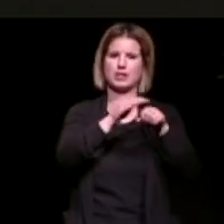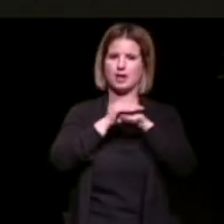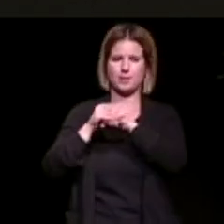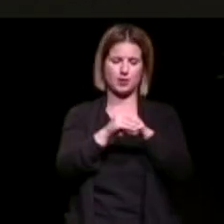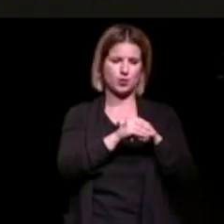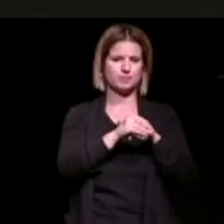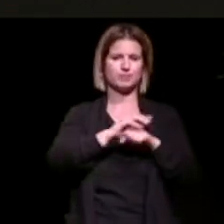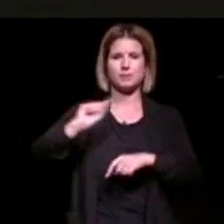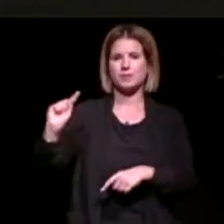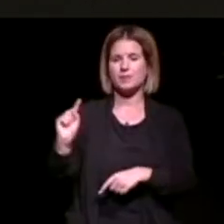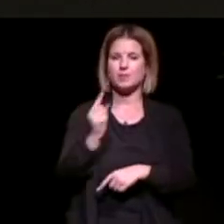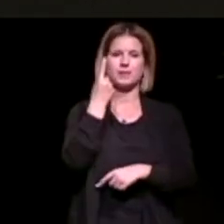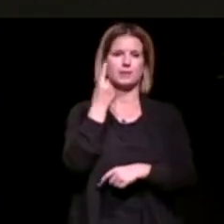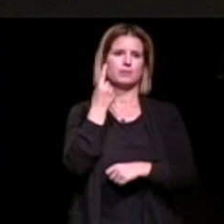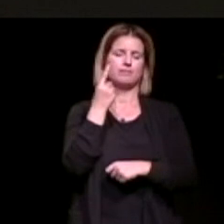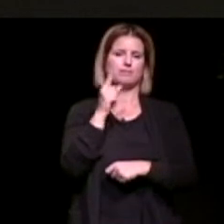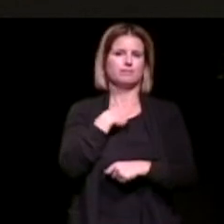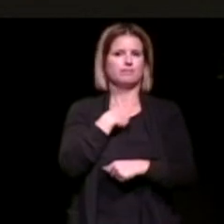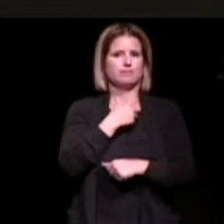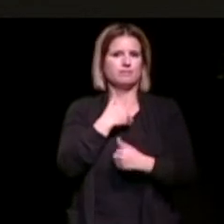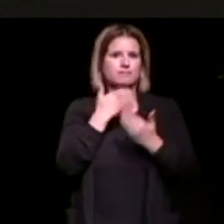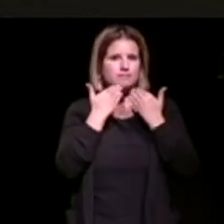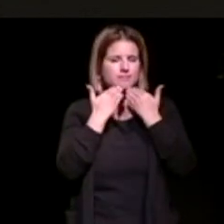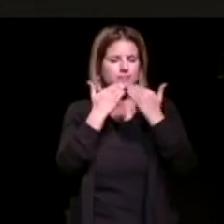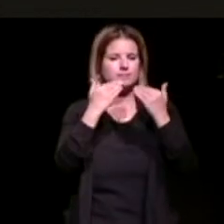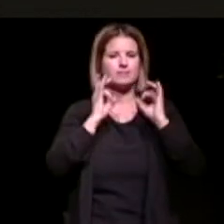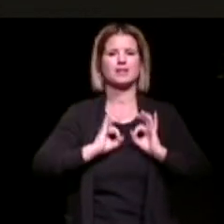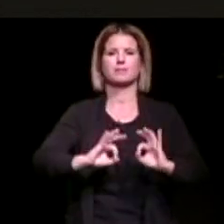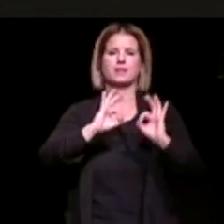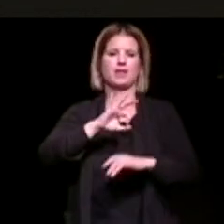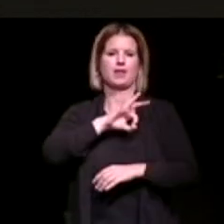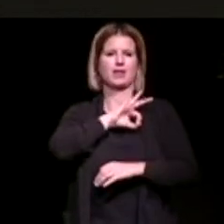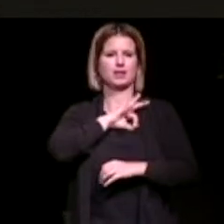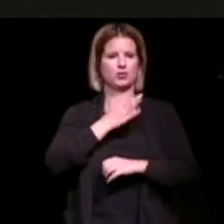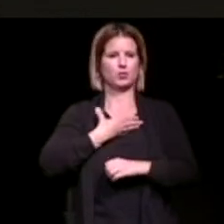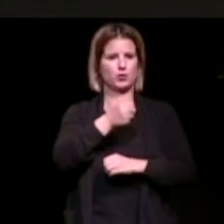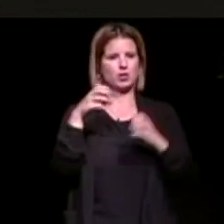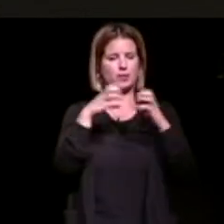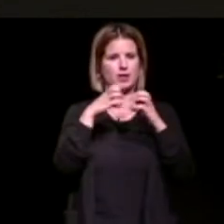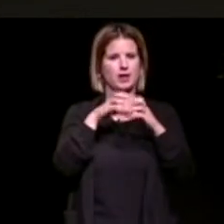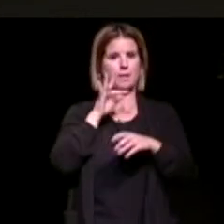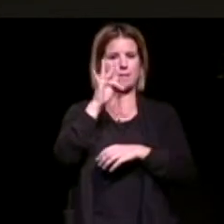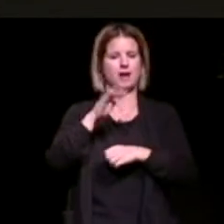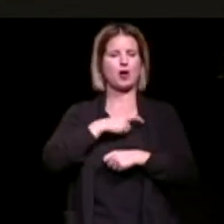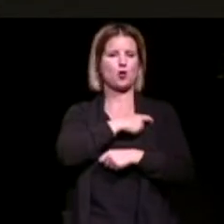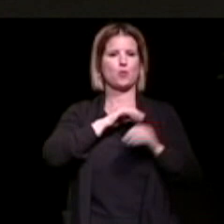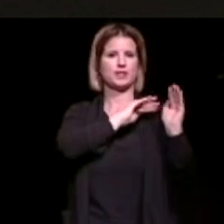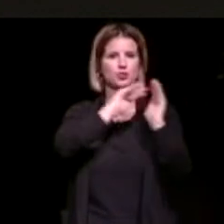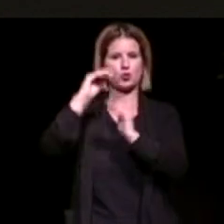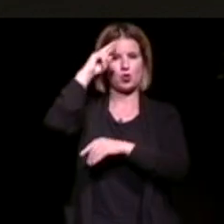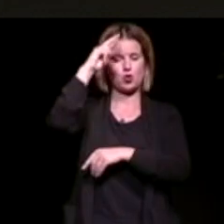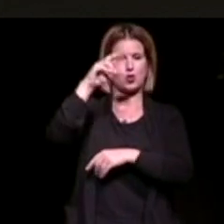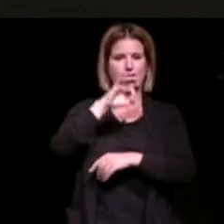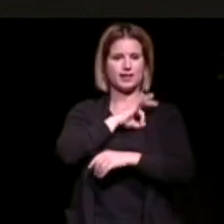en primer lugar Quiero agradecer al excelentísimo ayuntamiento de granada y a su comisión de honores y distinciones